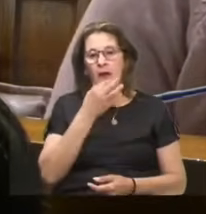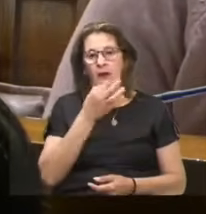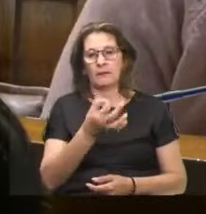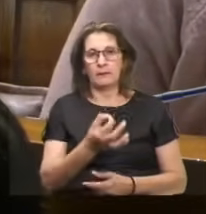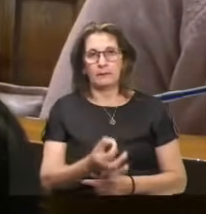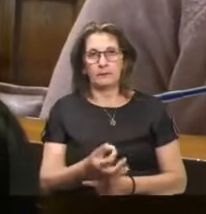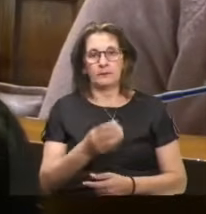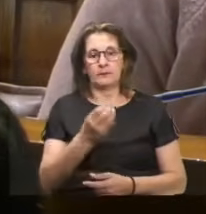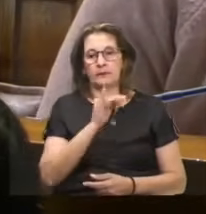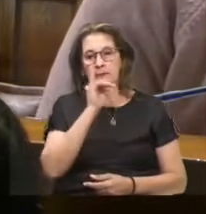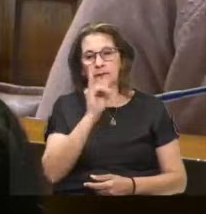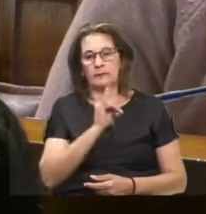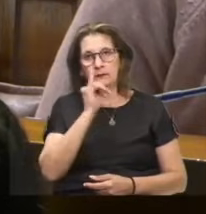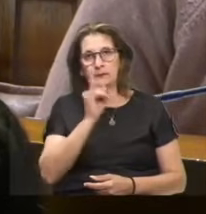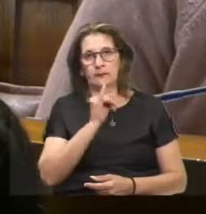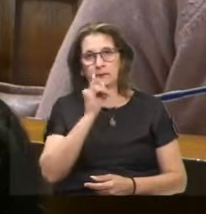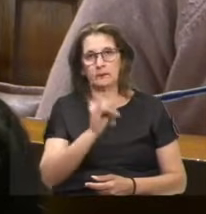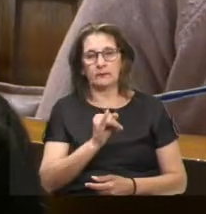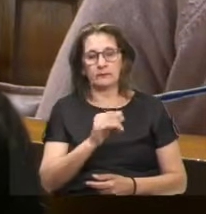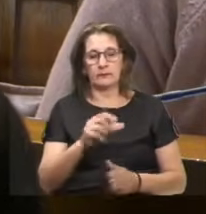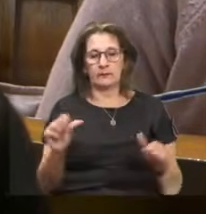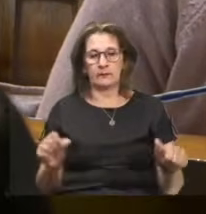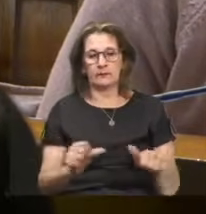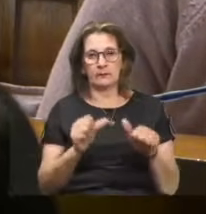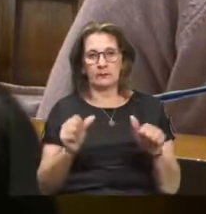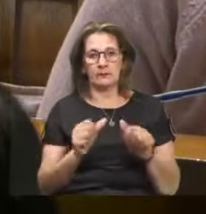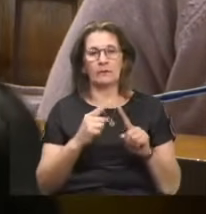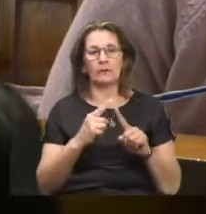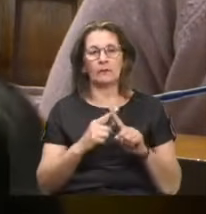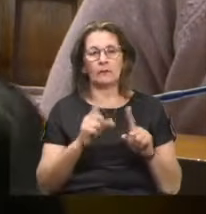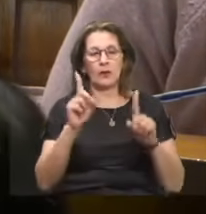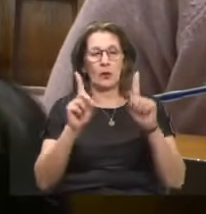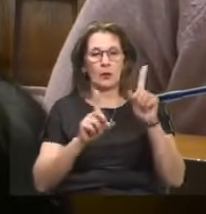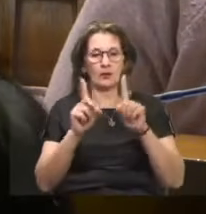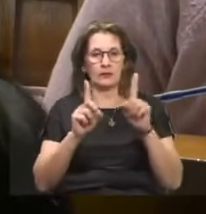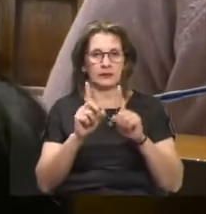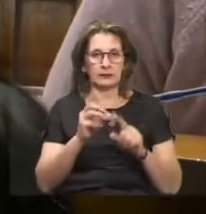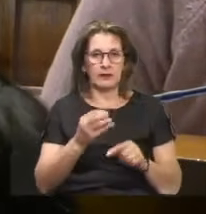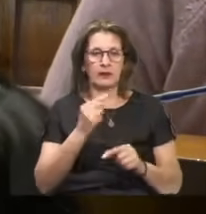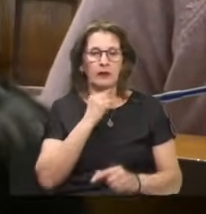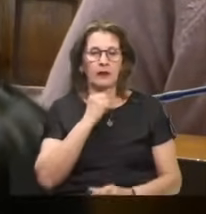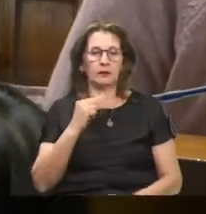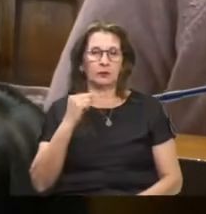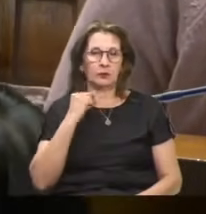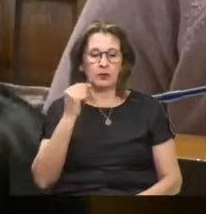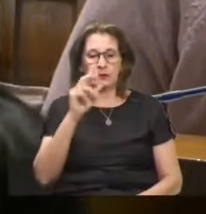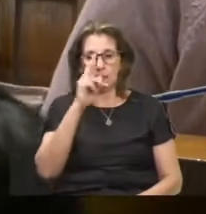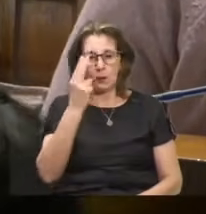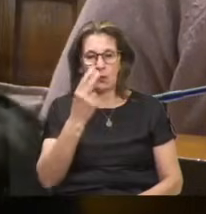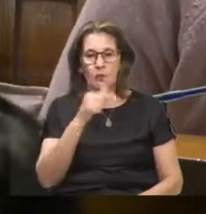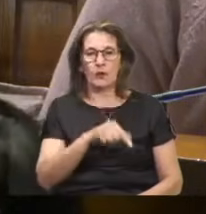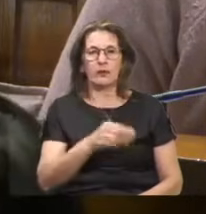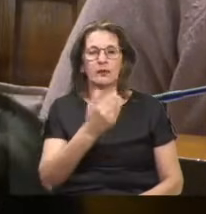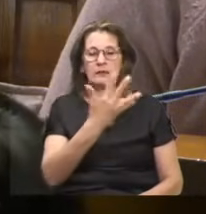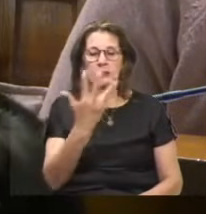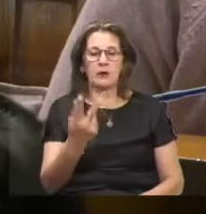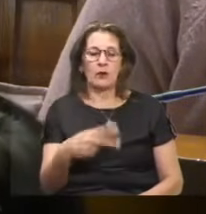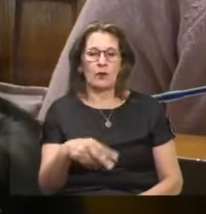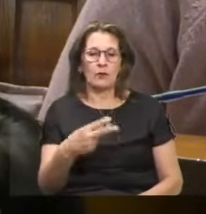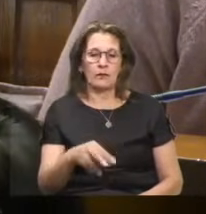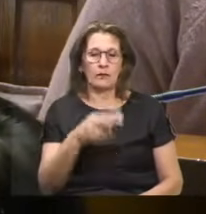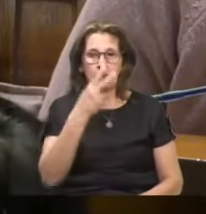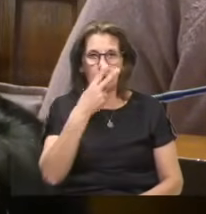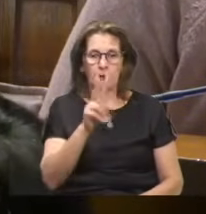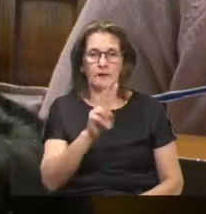en el informe realizado por la Universidad Católica del Uruguay el 5 de noviembre del